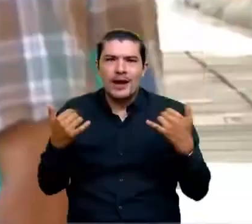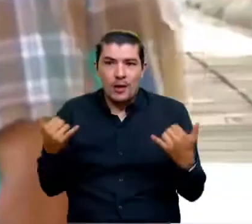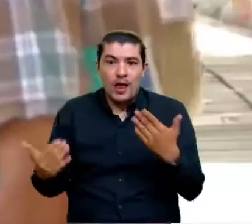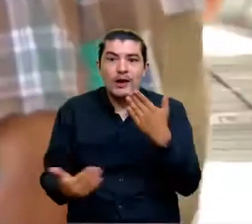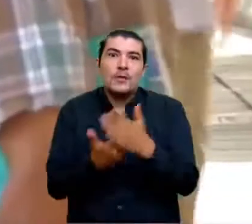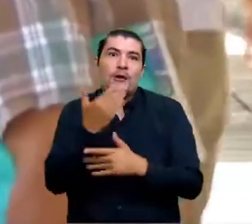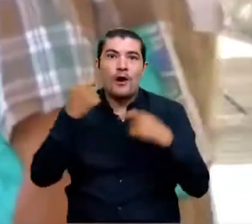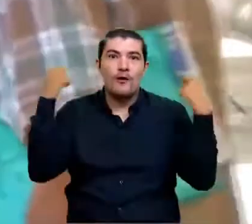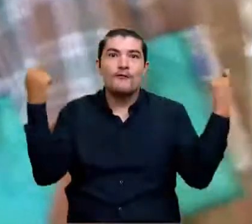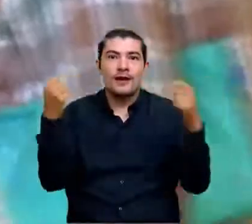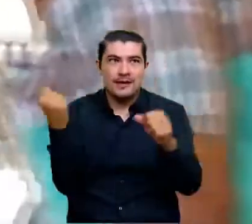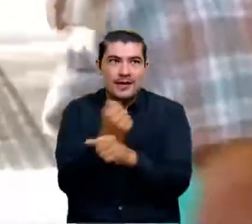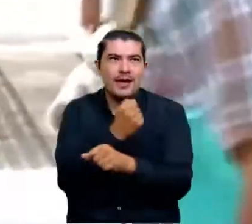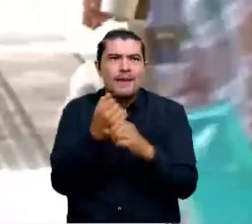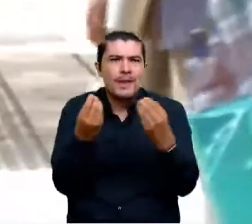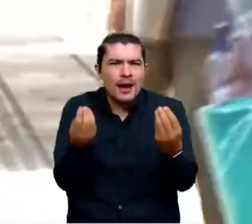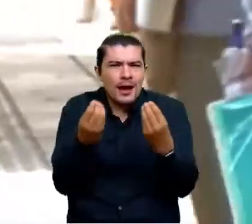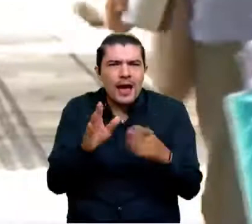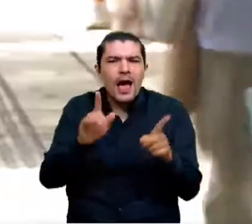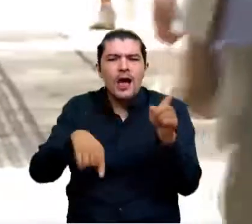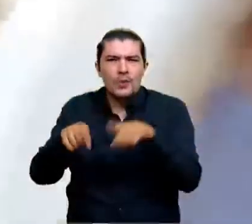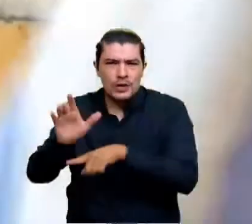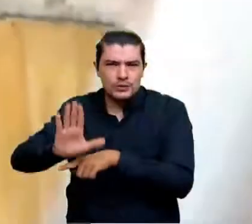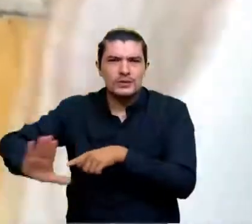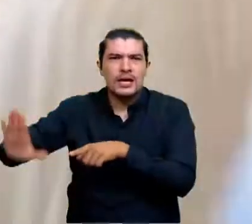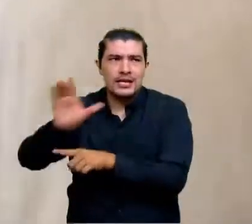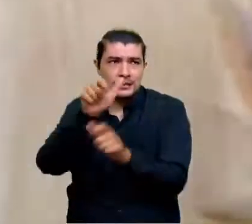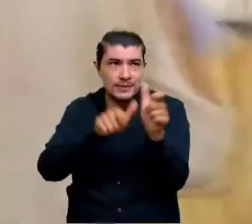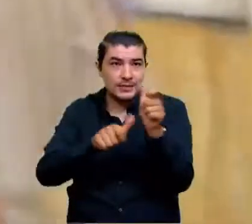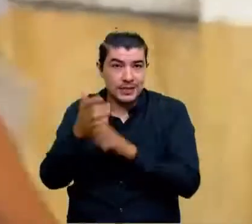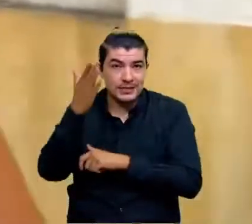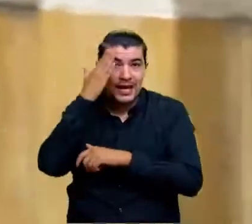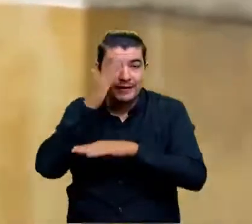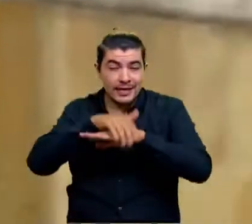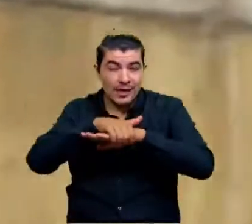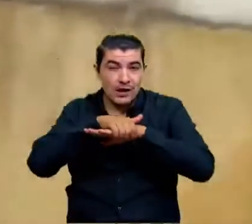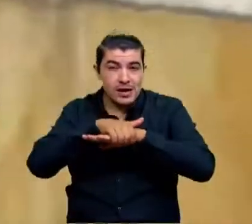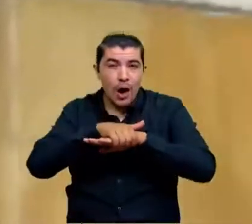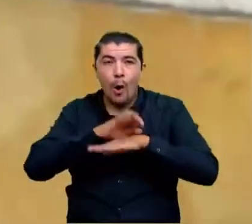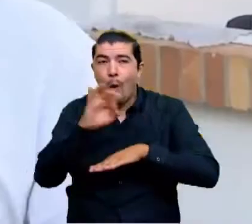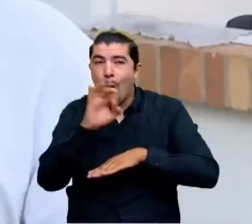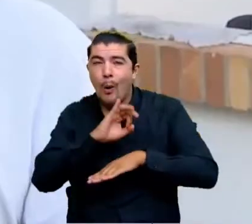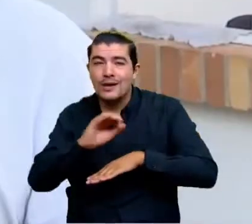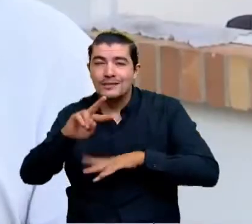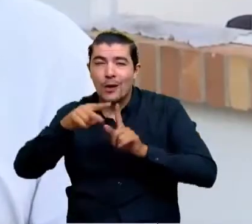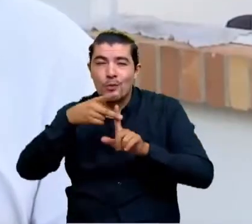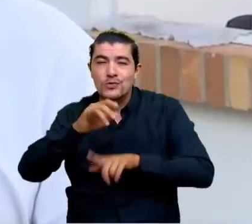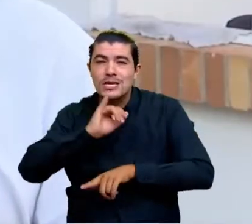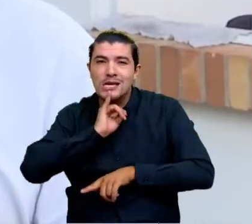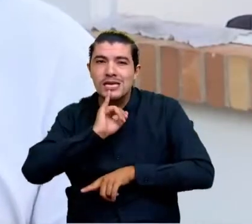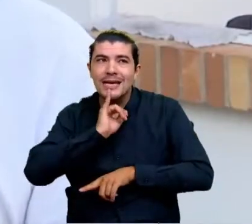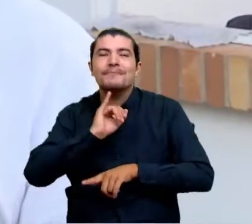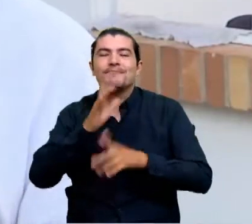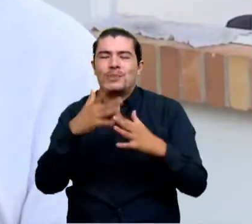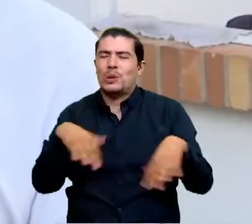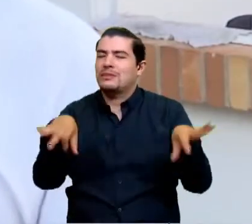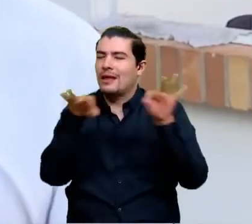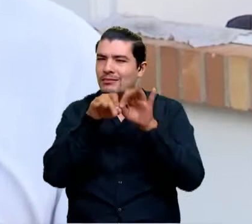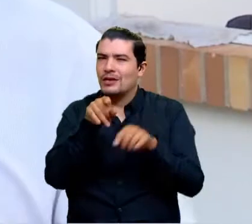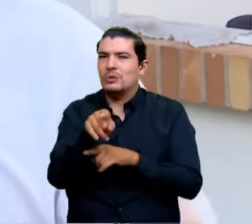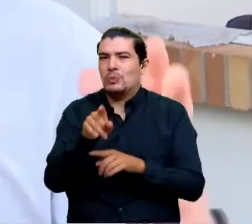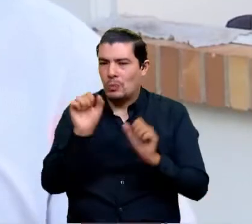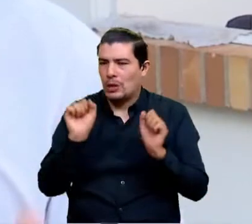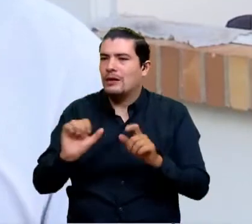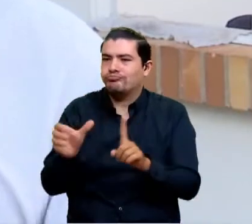a la ciudad para aquellas personas que dominen un segundo idioma o lo más importante es nosotros esperamos que